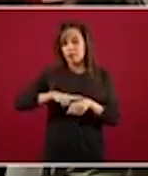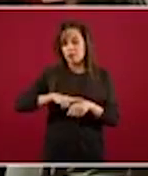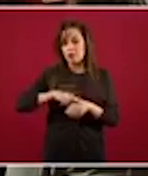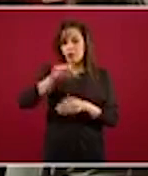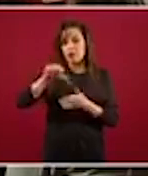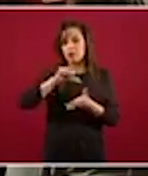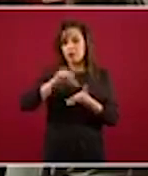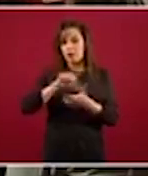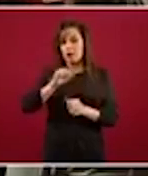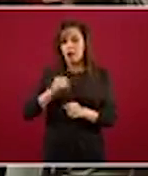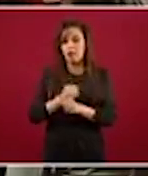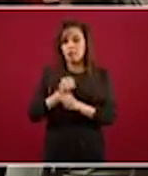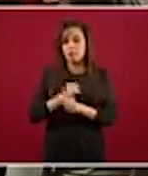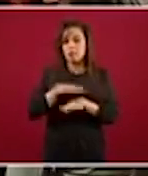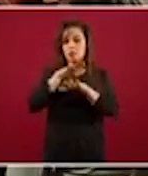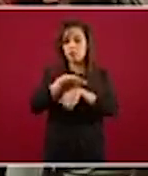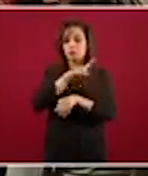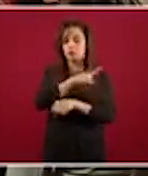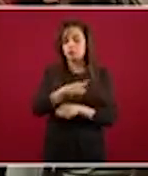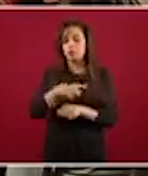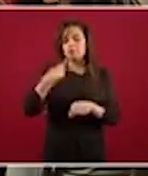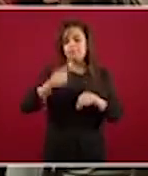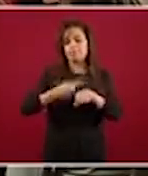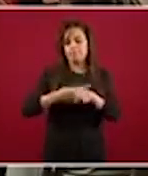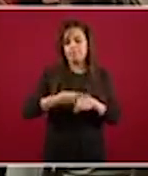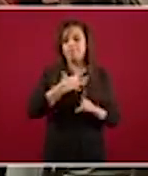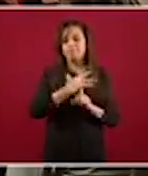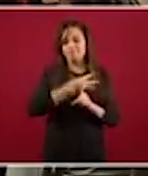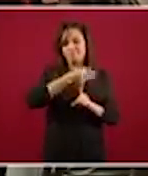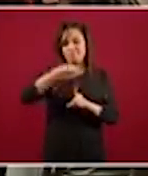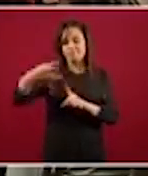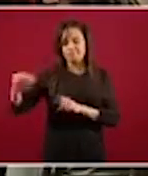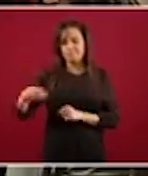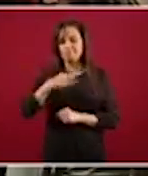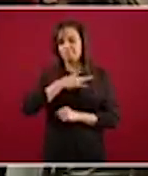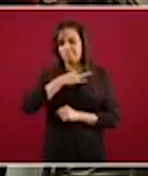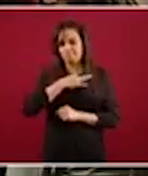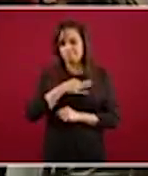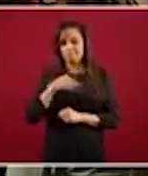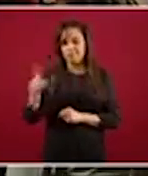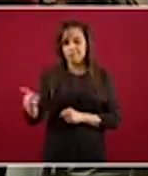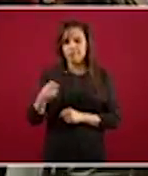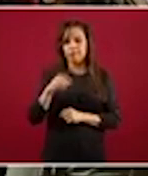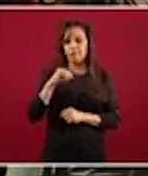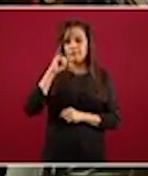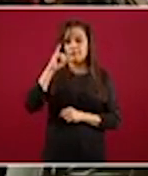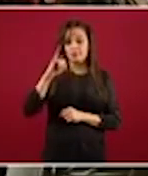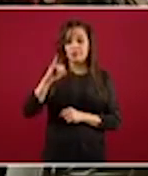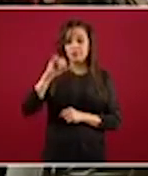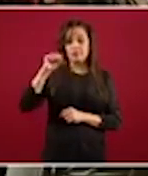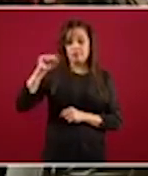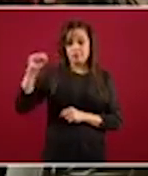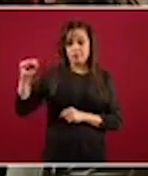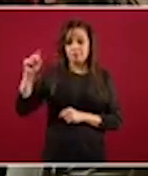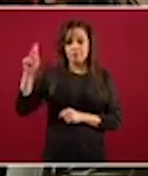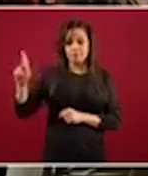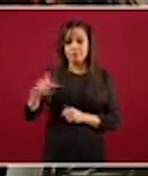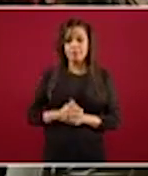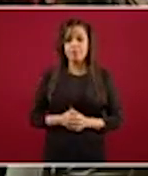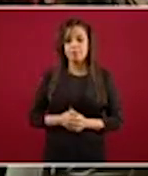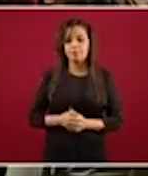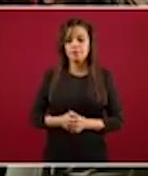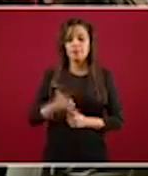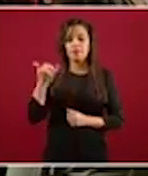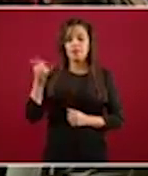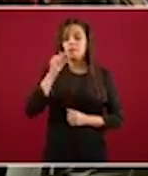de Investigación sobre Enfermedades Infecciosas del Instituto Nacional de Salud Pública, es también investigadora nacional nivel 2